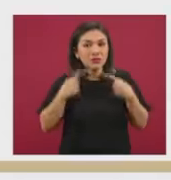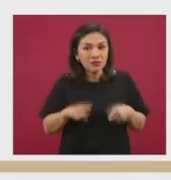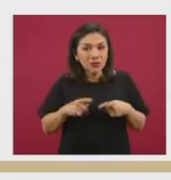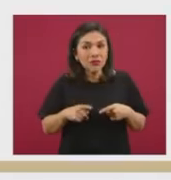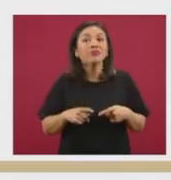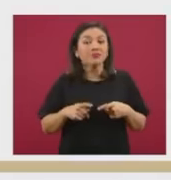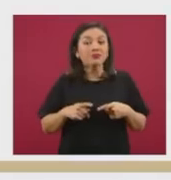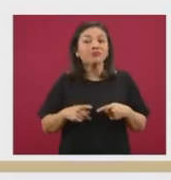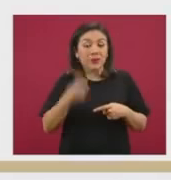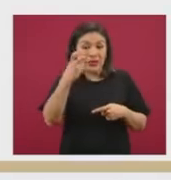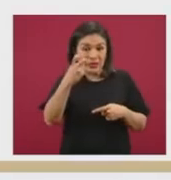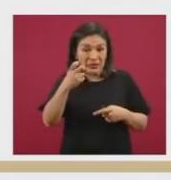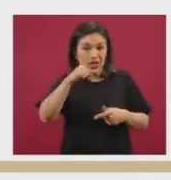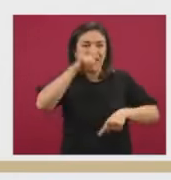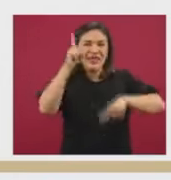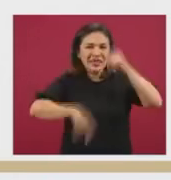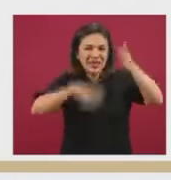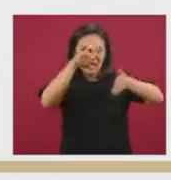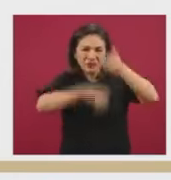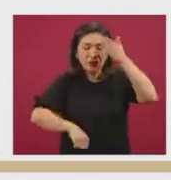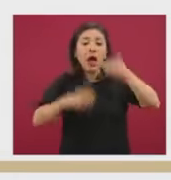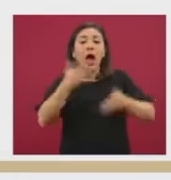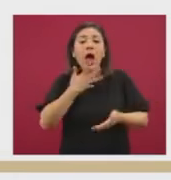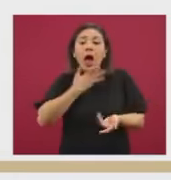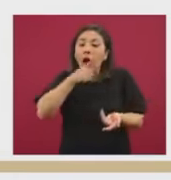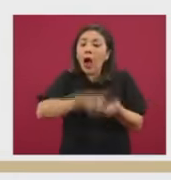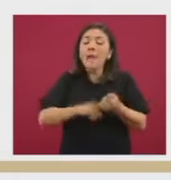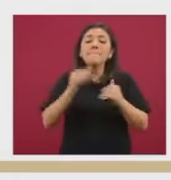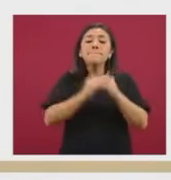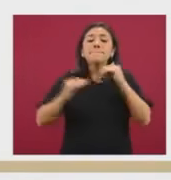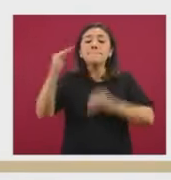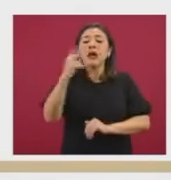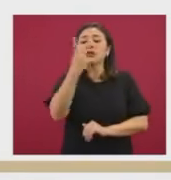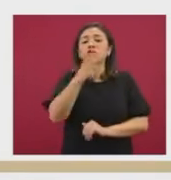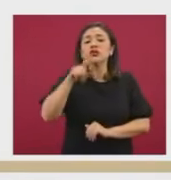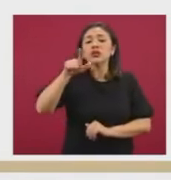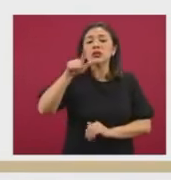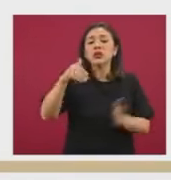794.944, y la resta de esto es este exceso de mortalidad que tenemos de